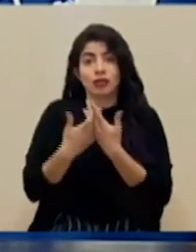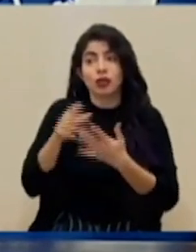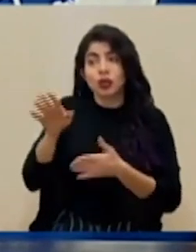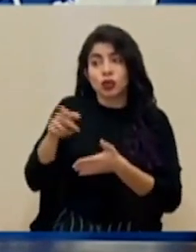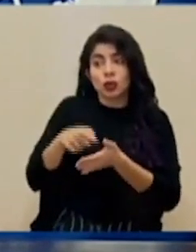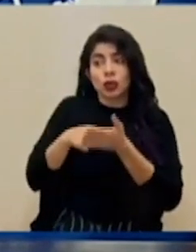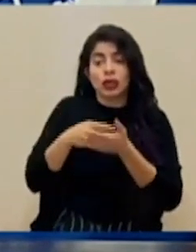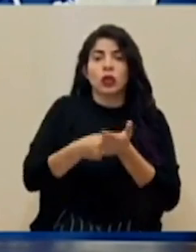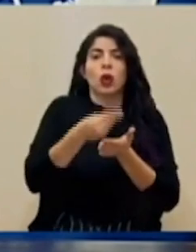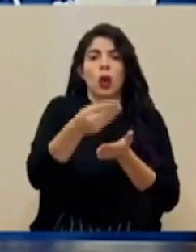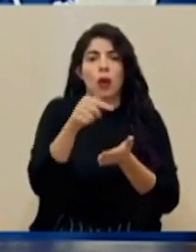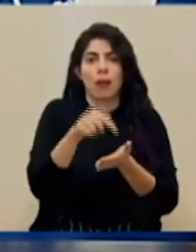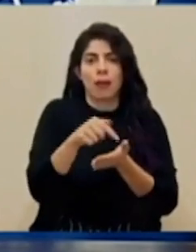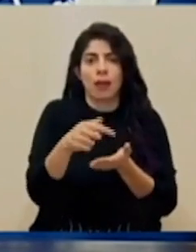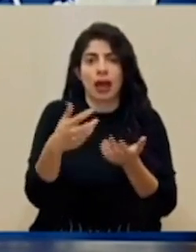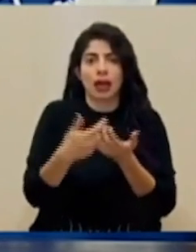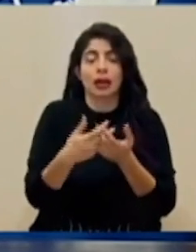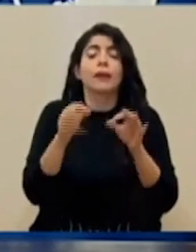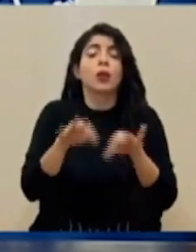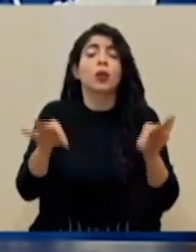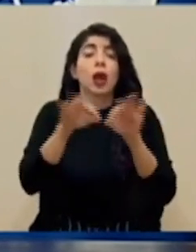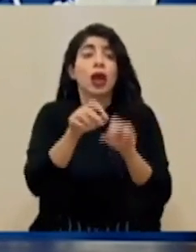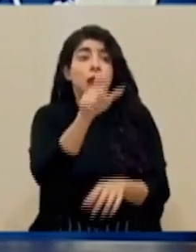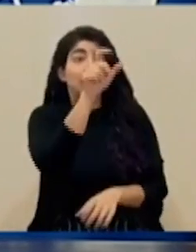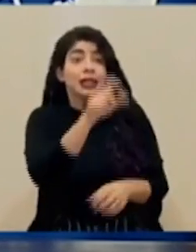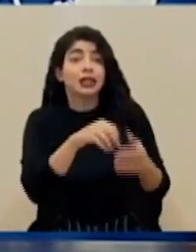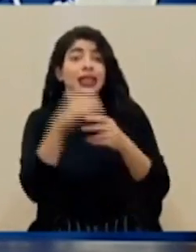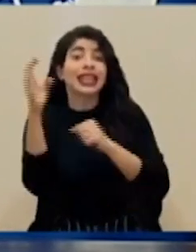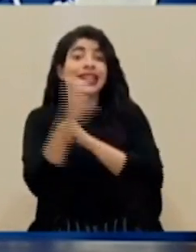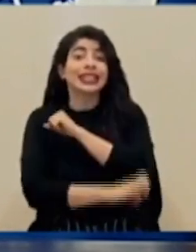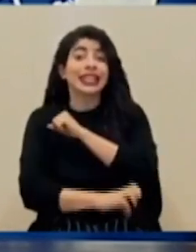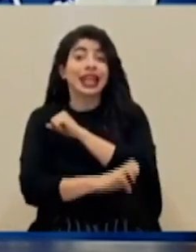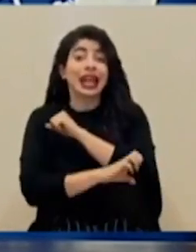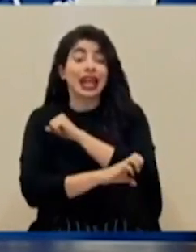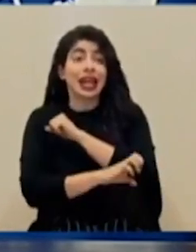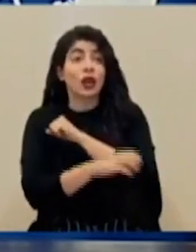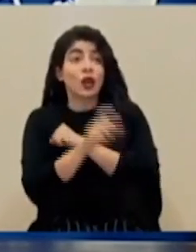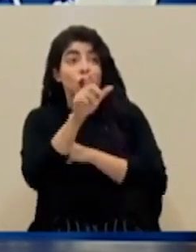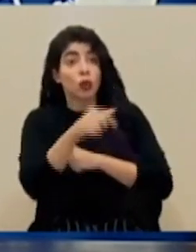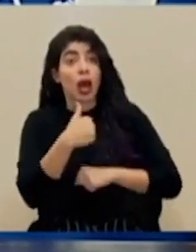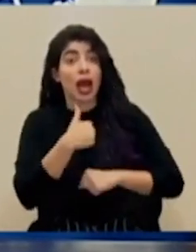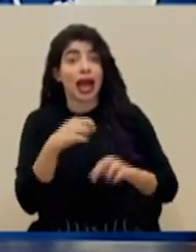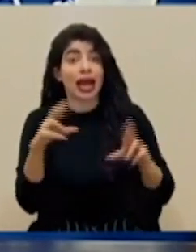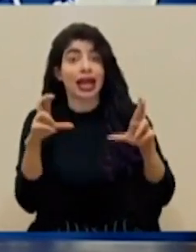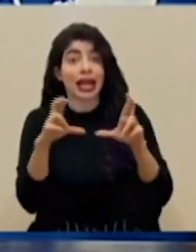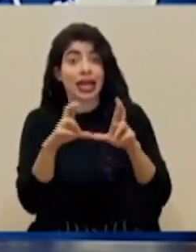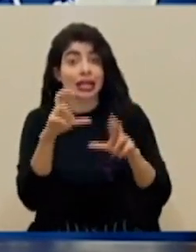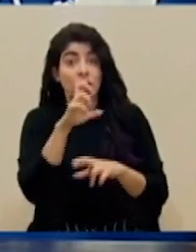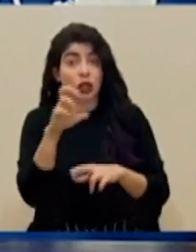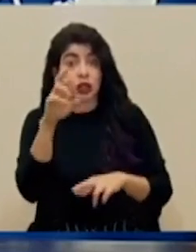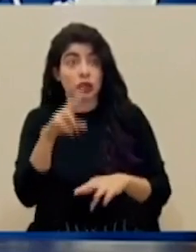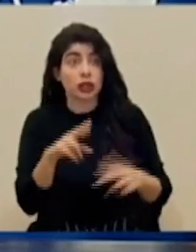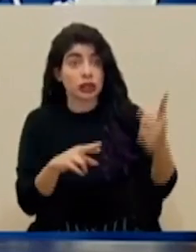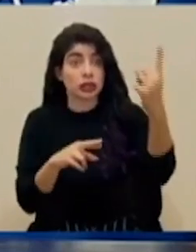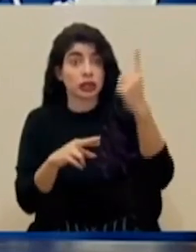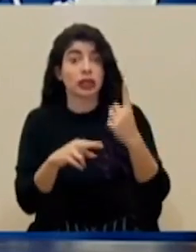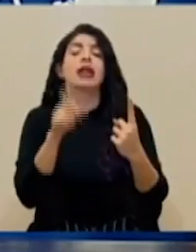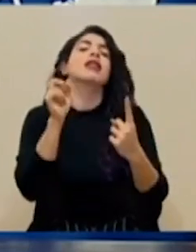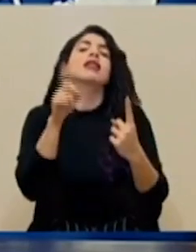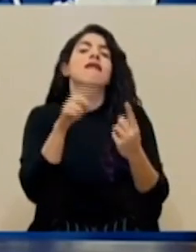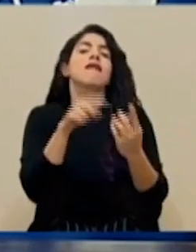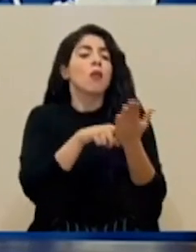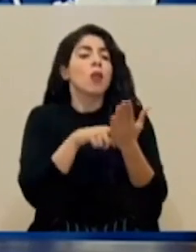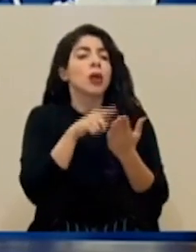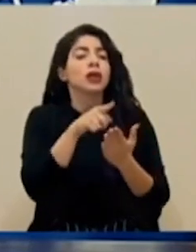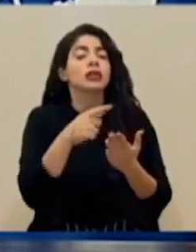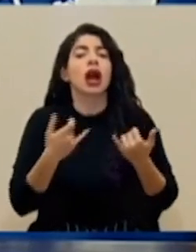es importante, que los extranjeros en condición de residentes en Costa Rica deben demostrar a su llegada estar al